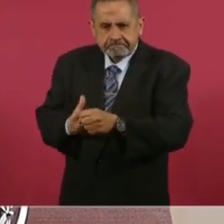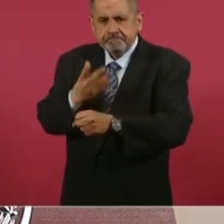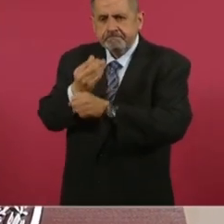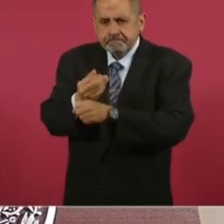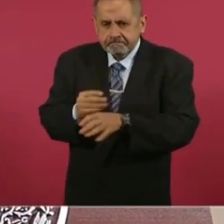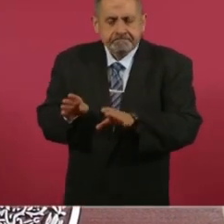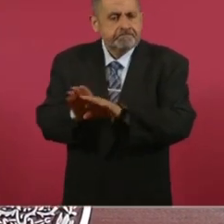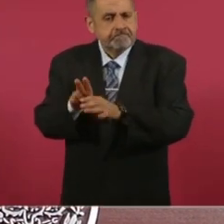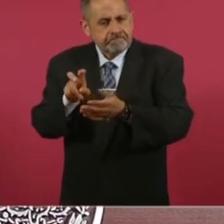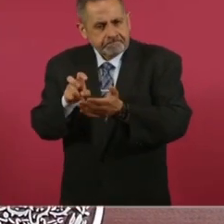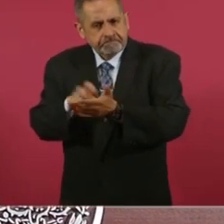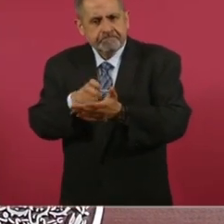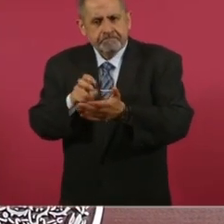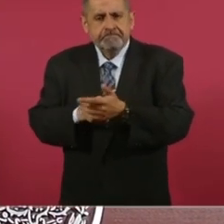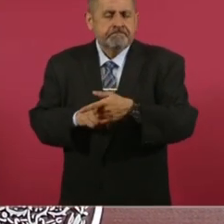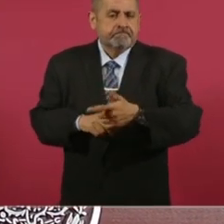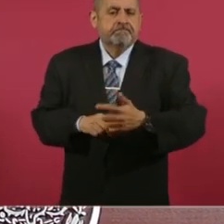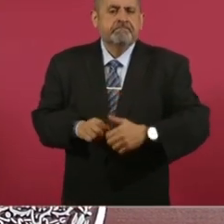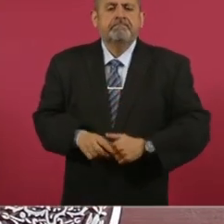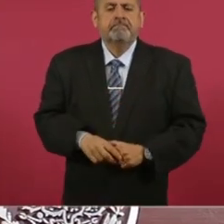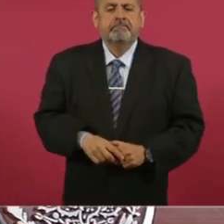también